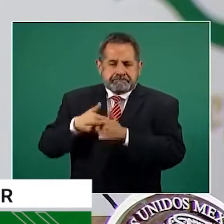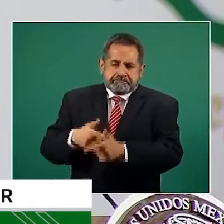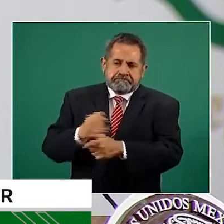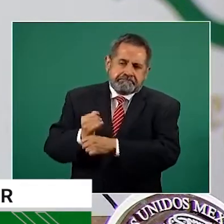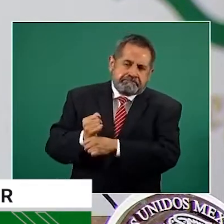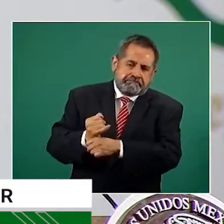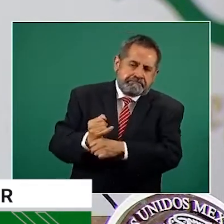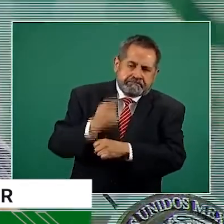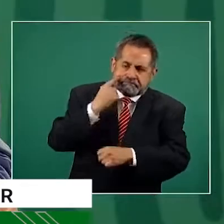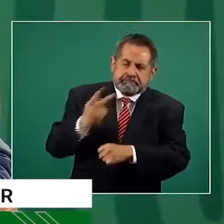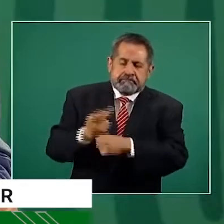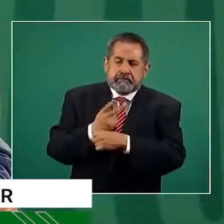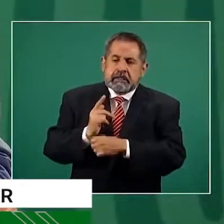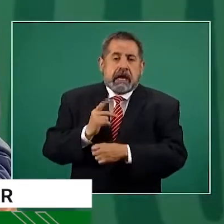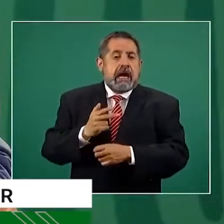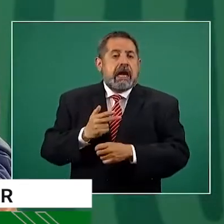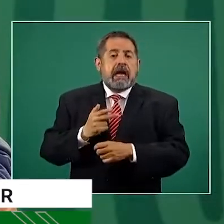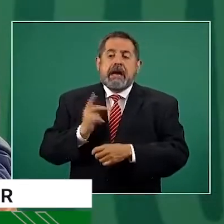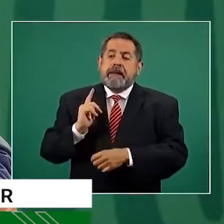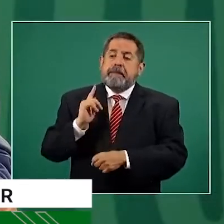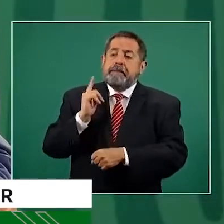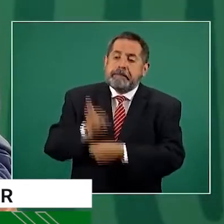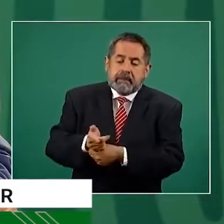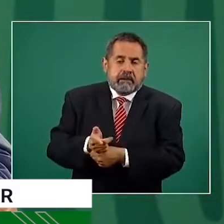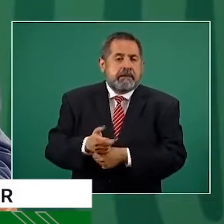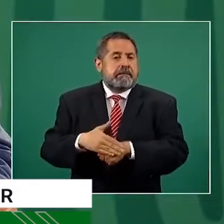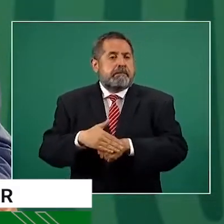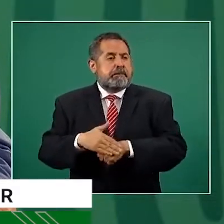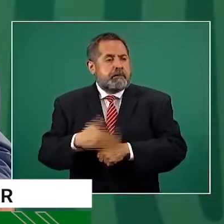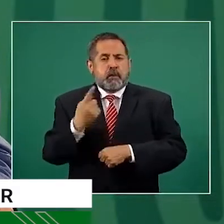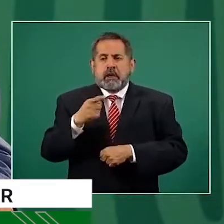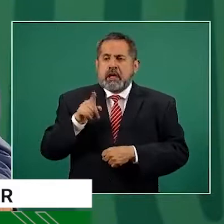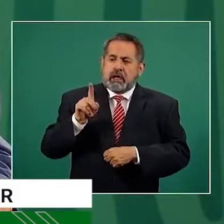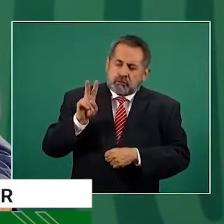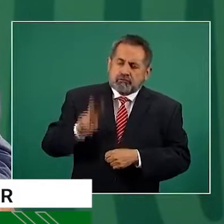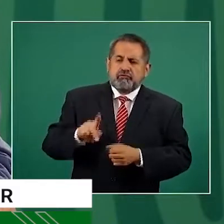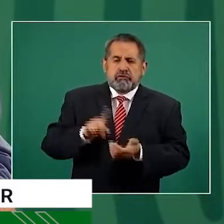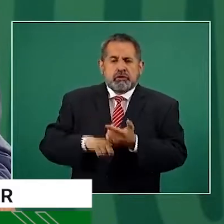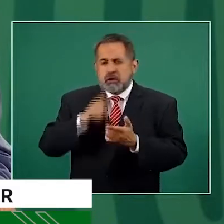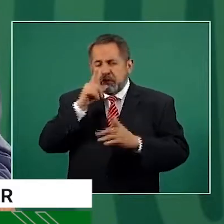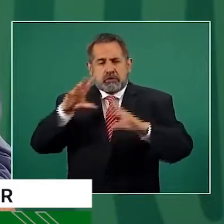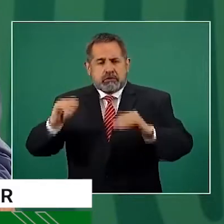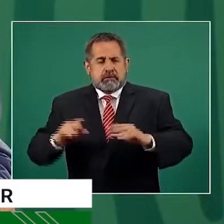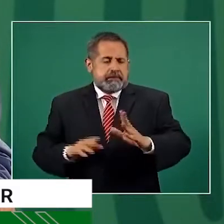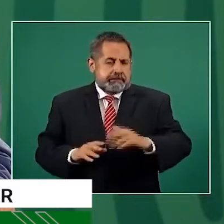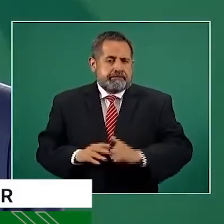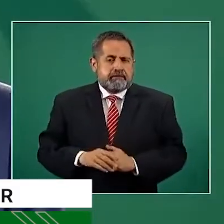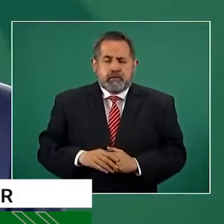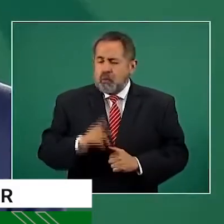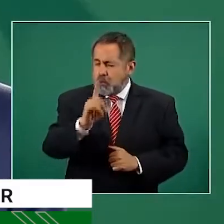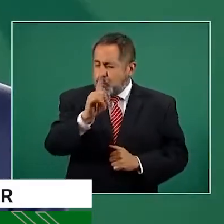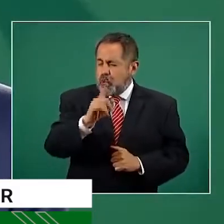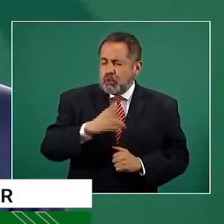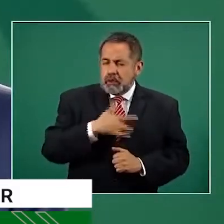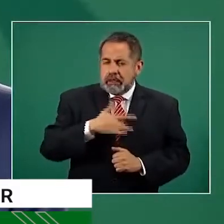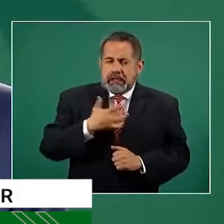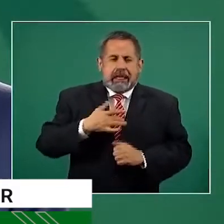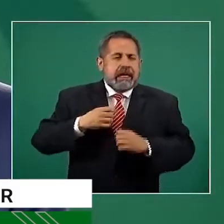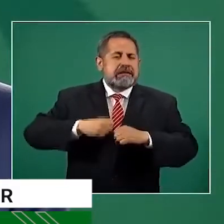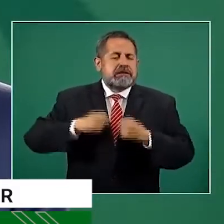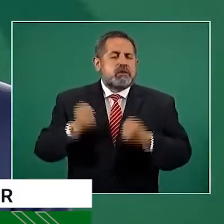se conozcan las causas. De lo que estoy seguro es de que no